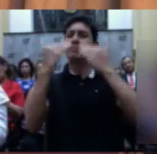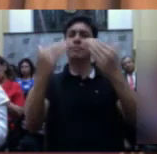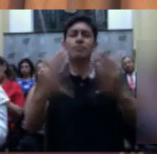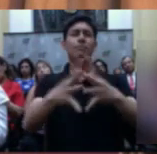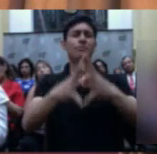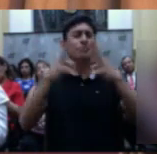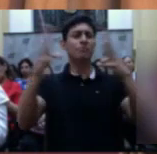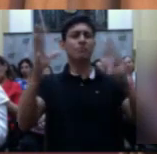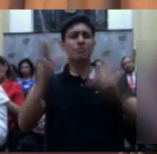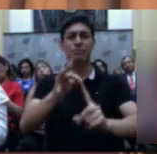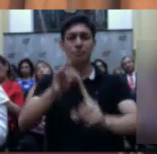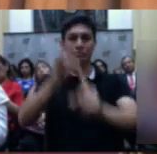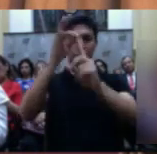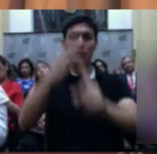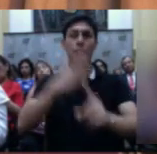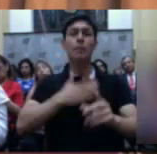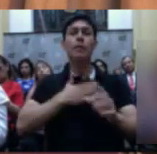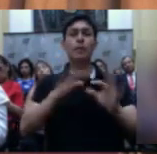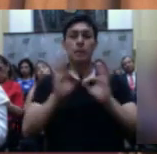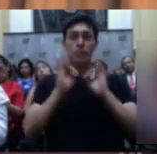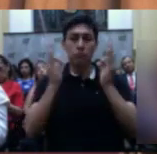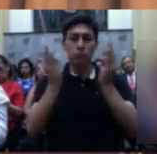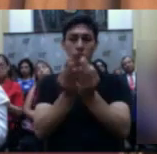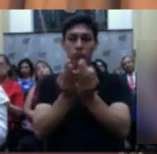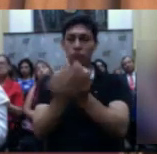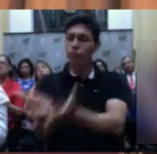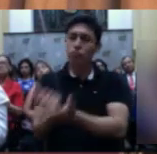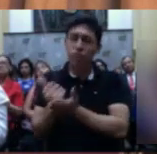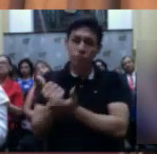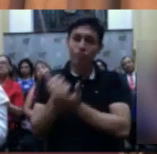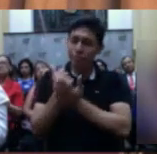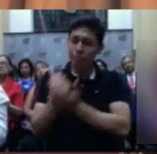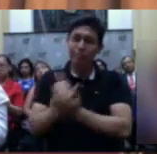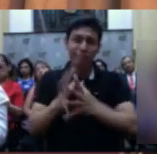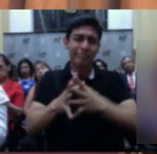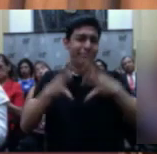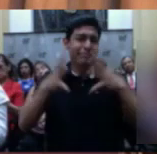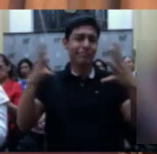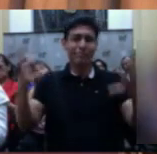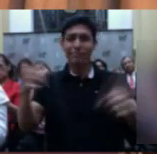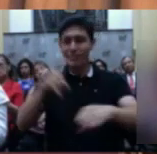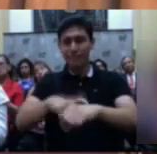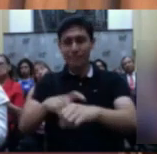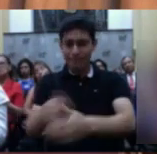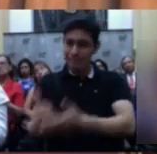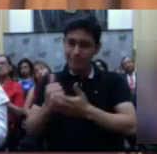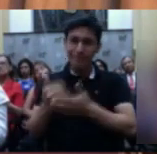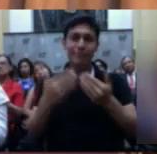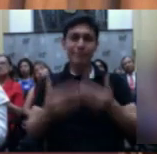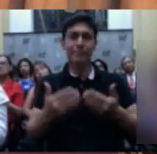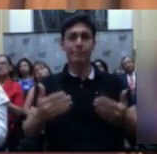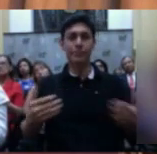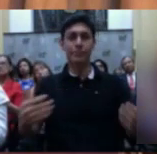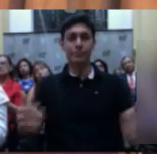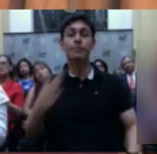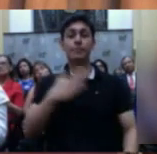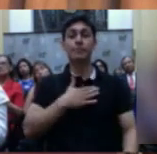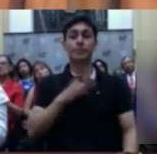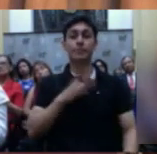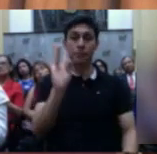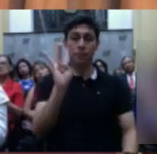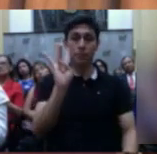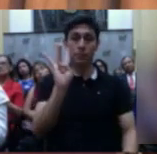especial a mi familia, que ha sacrificado tanto tiempo y tantas cosas, aquí especialmente representada por mi esposa